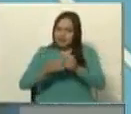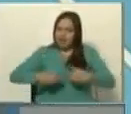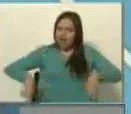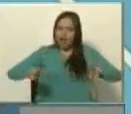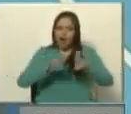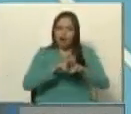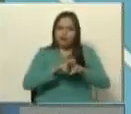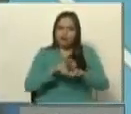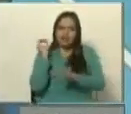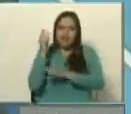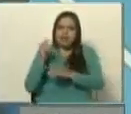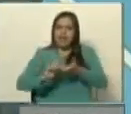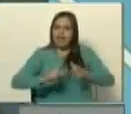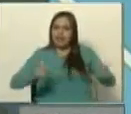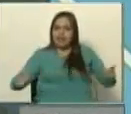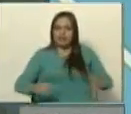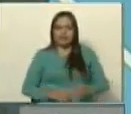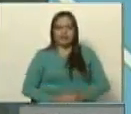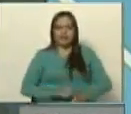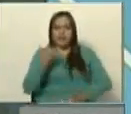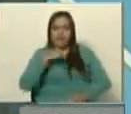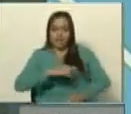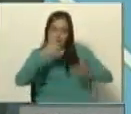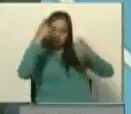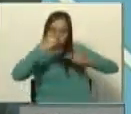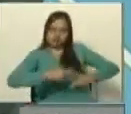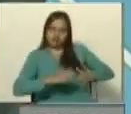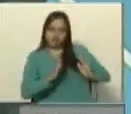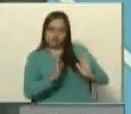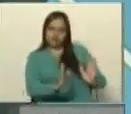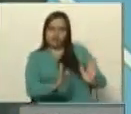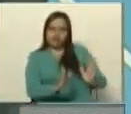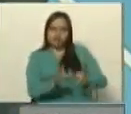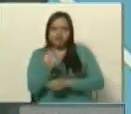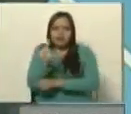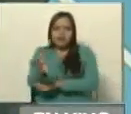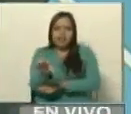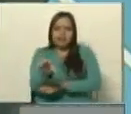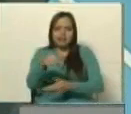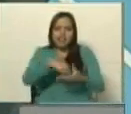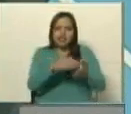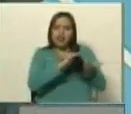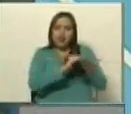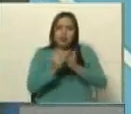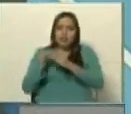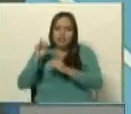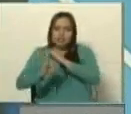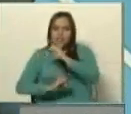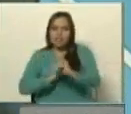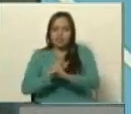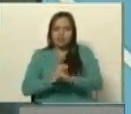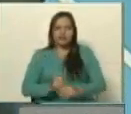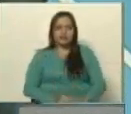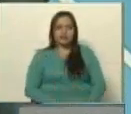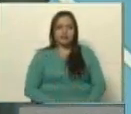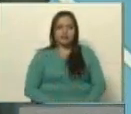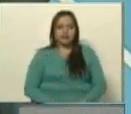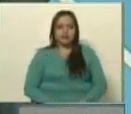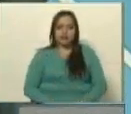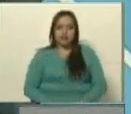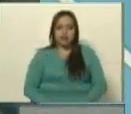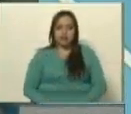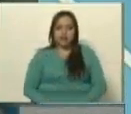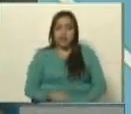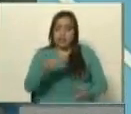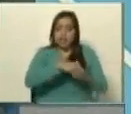Naciones Unidas. Como te dije antes, que representa a un país de la comunidad internacional de las naciones en el Consejo de Derechos Humanos